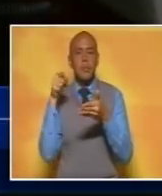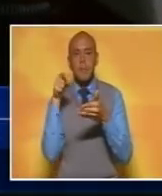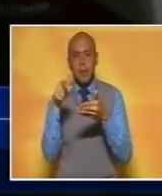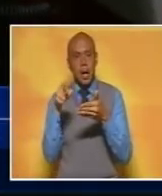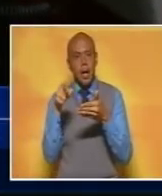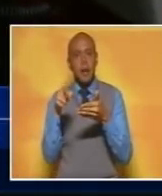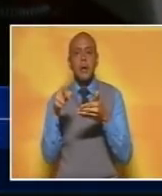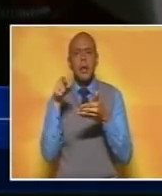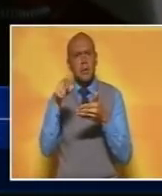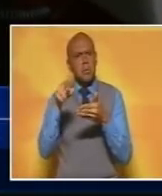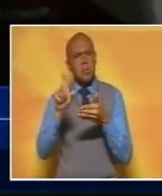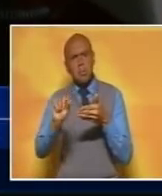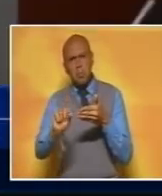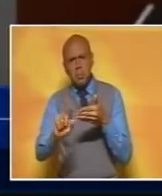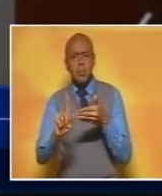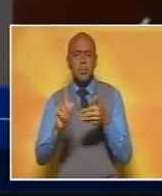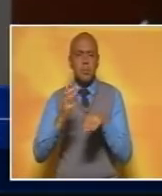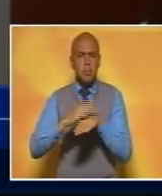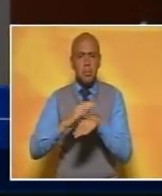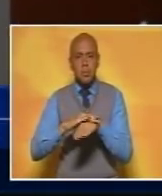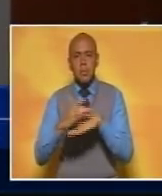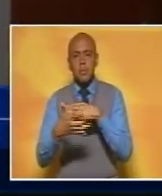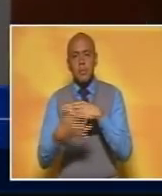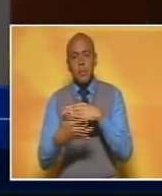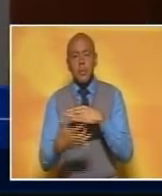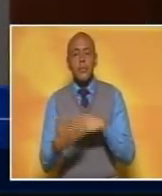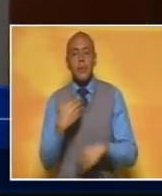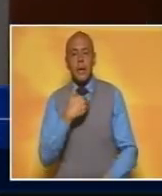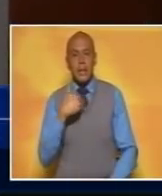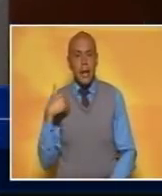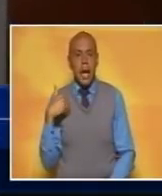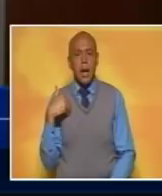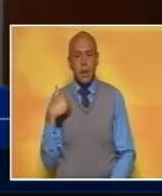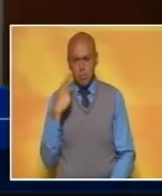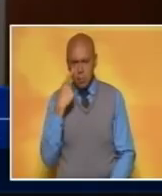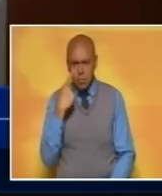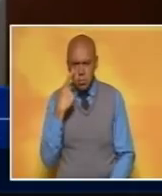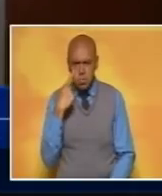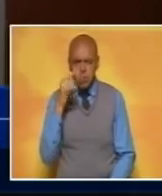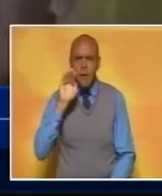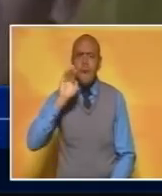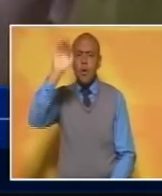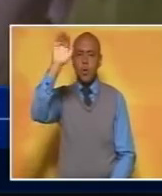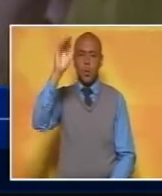de baja tecnología, pero la gerencia del hotel tiene un ojo hacia el futuro.